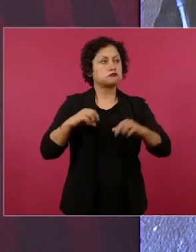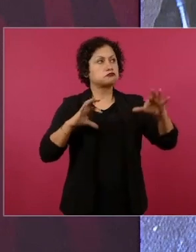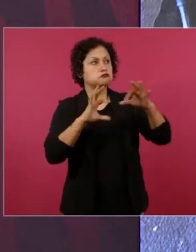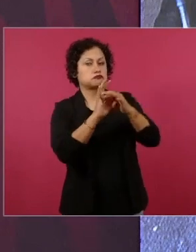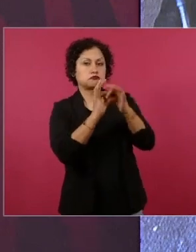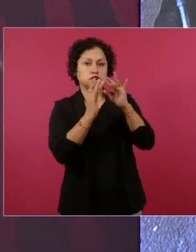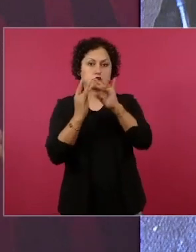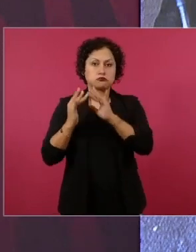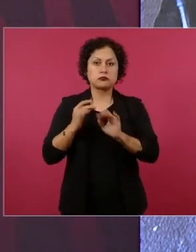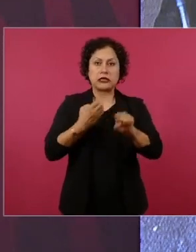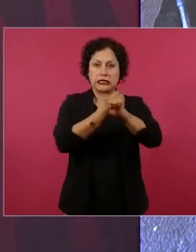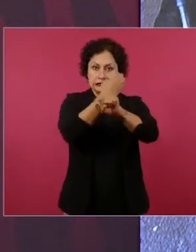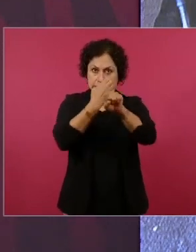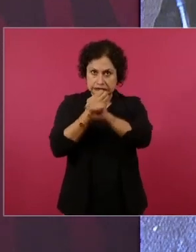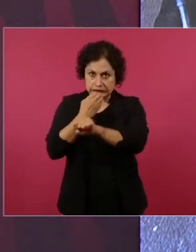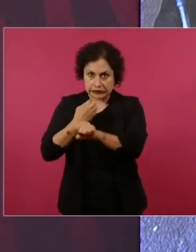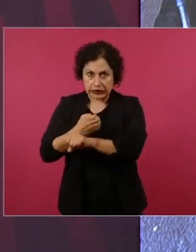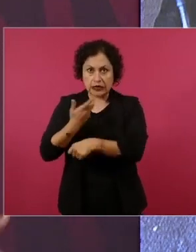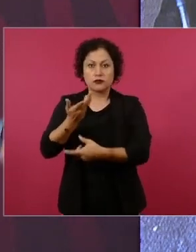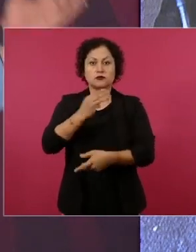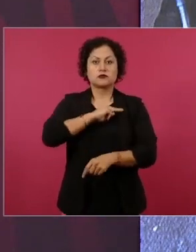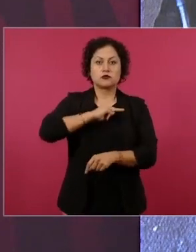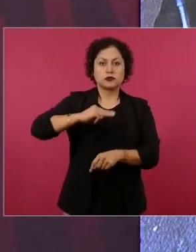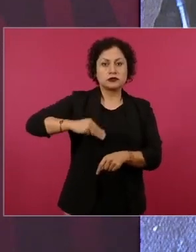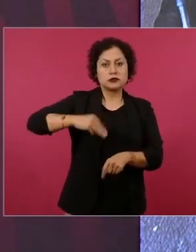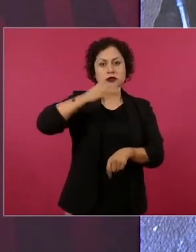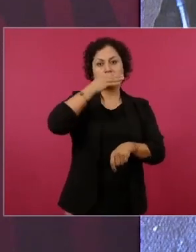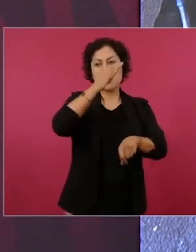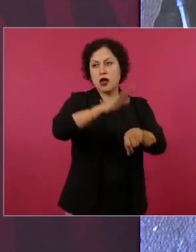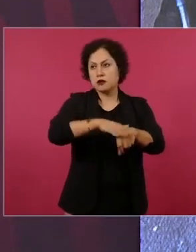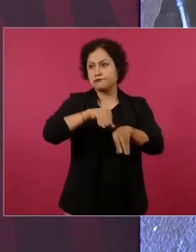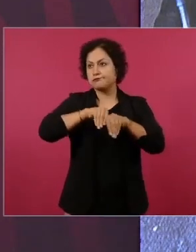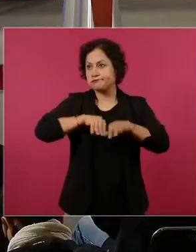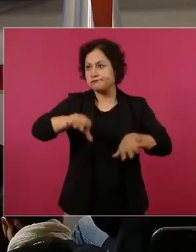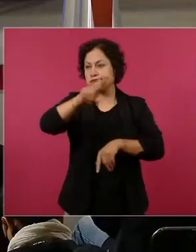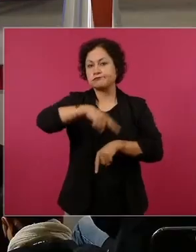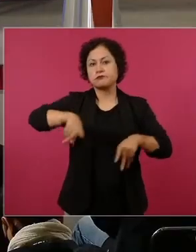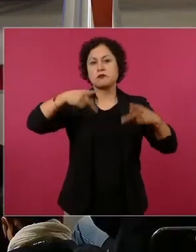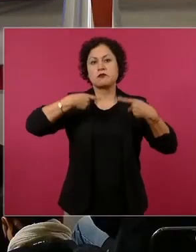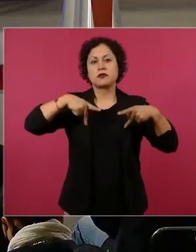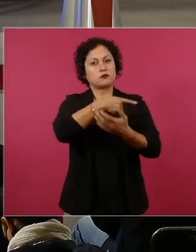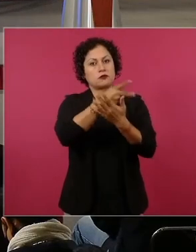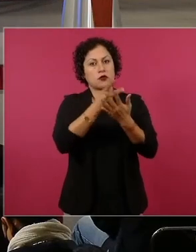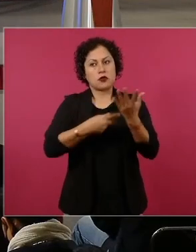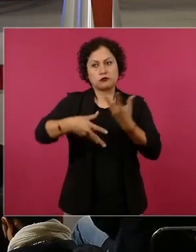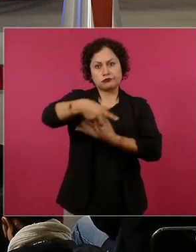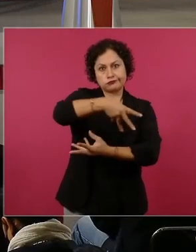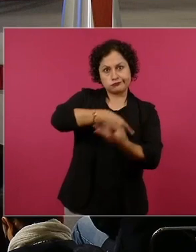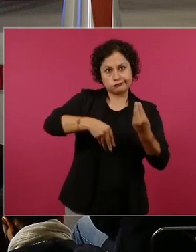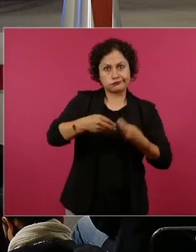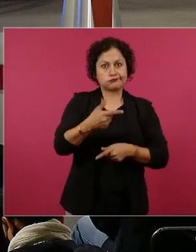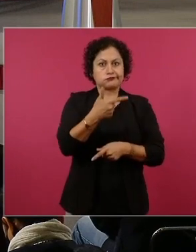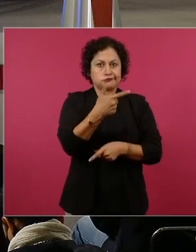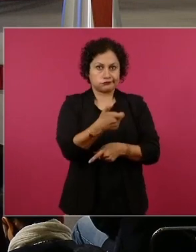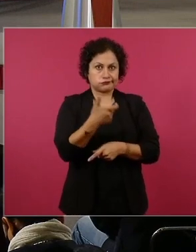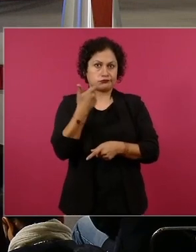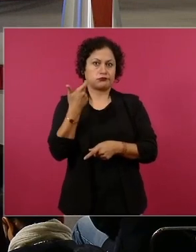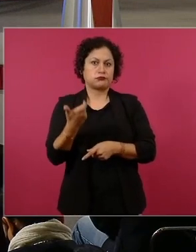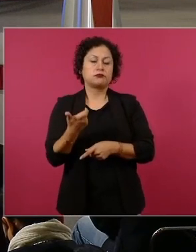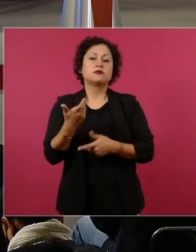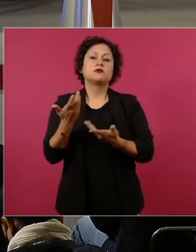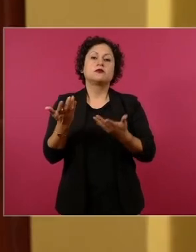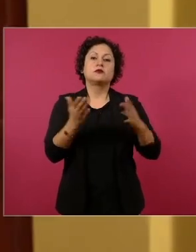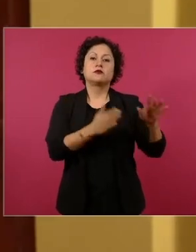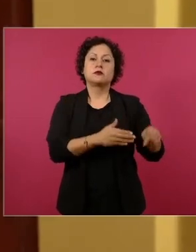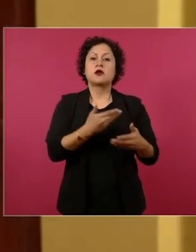municipios, de informar a la población y de invitar a participar en este programa. A la fecha, el desarme ha llegado